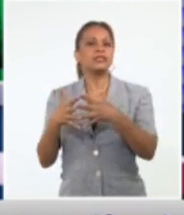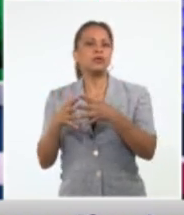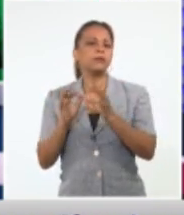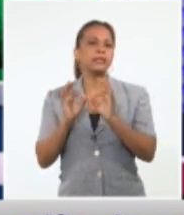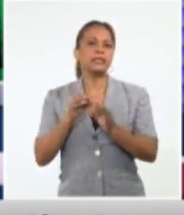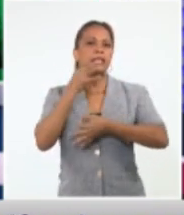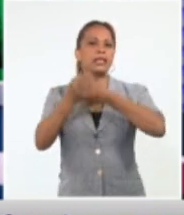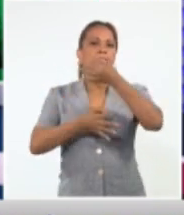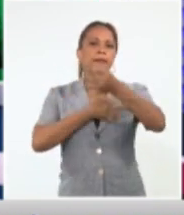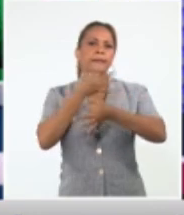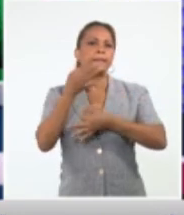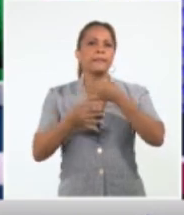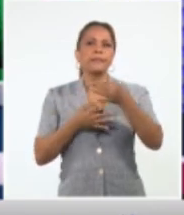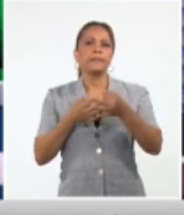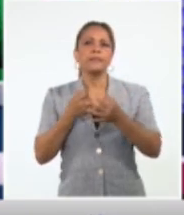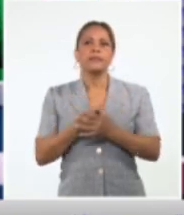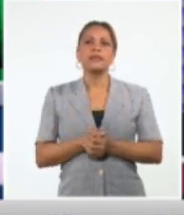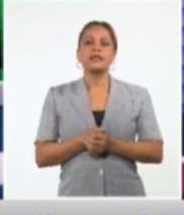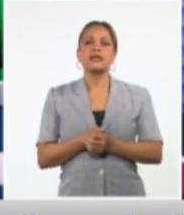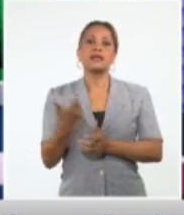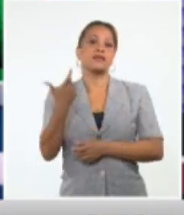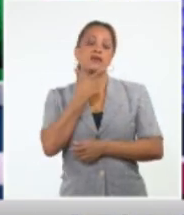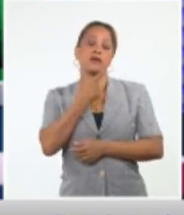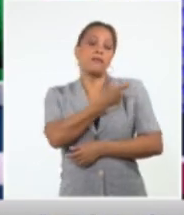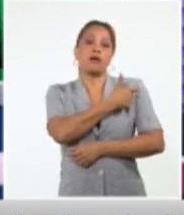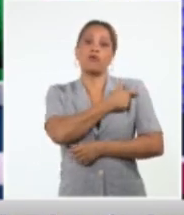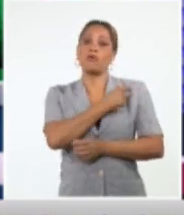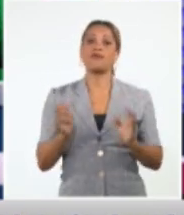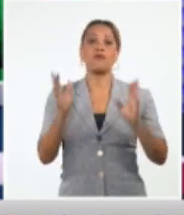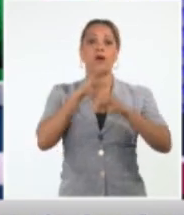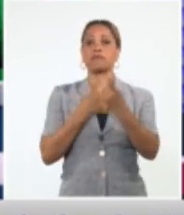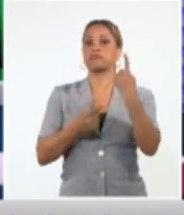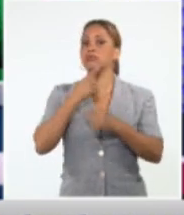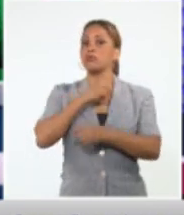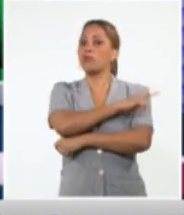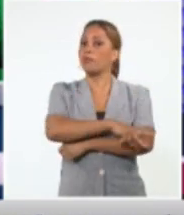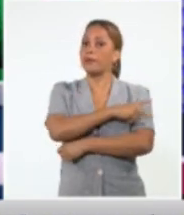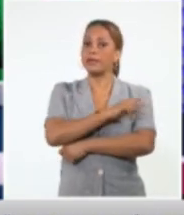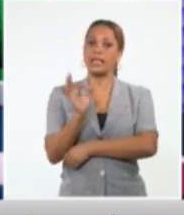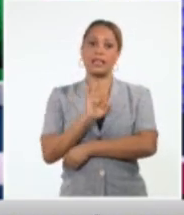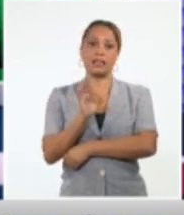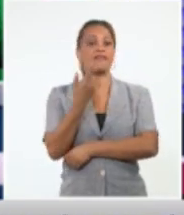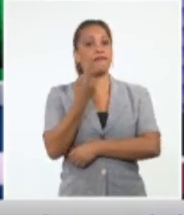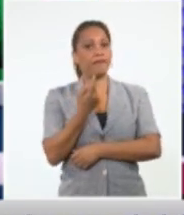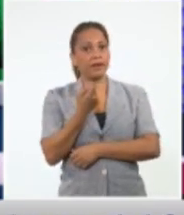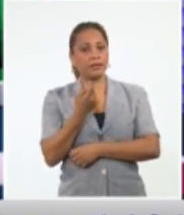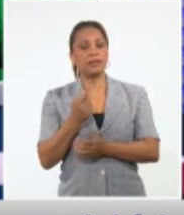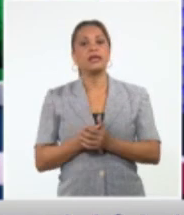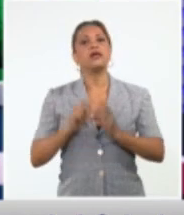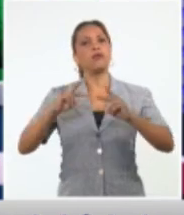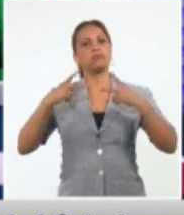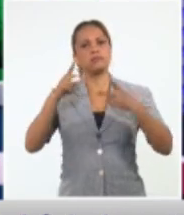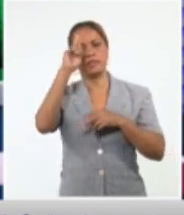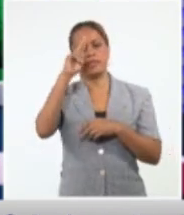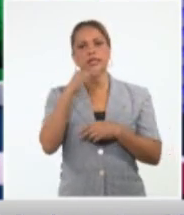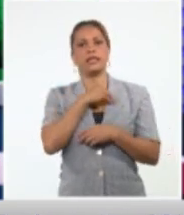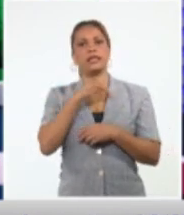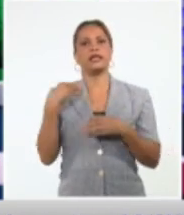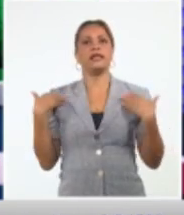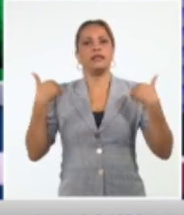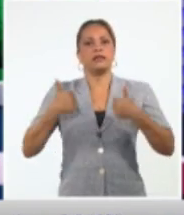con la inequidad en las vacunas, porque lo ha reiterado el director general de la Organización Mundial